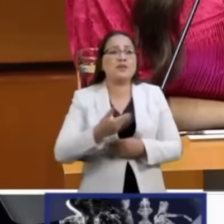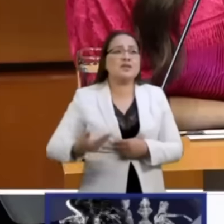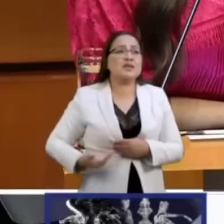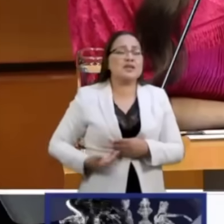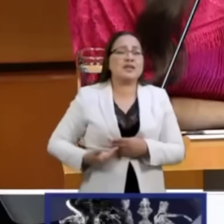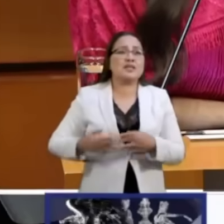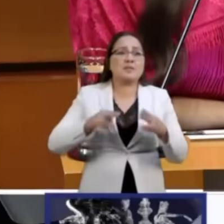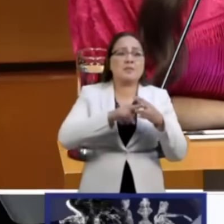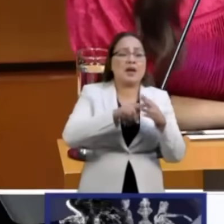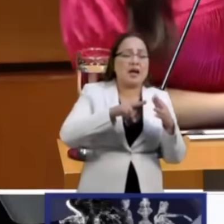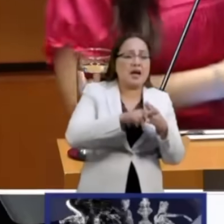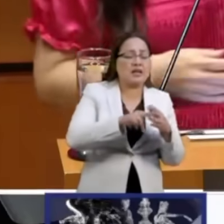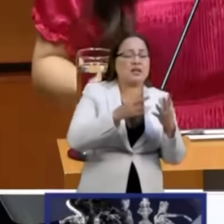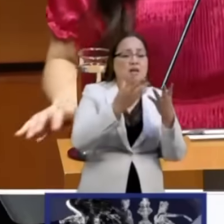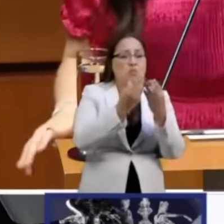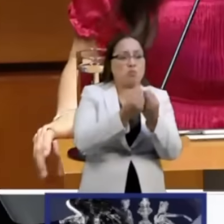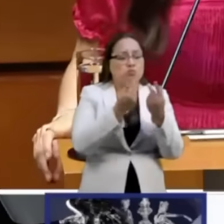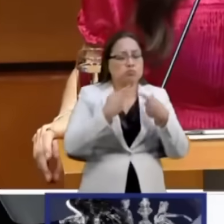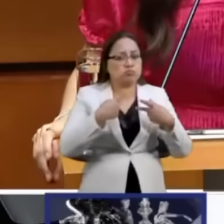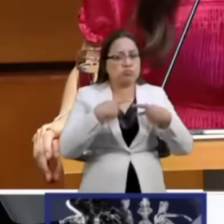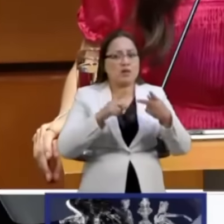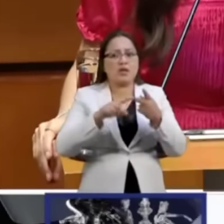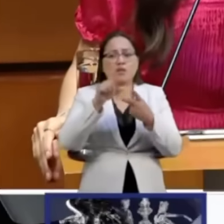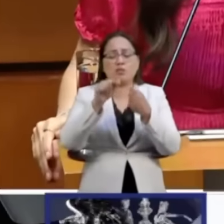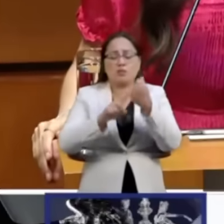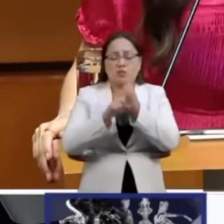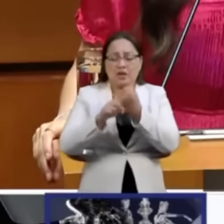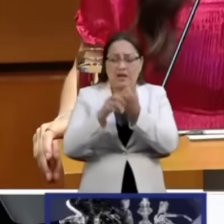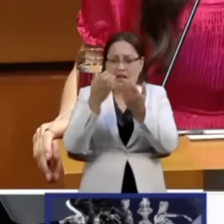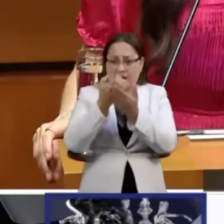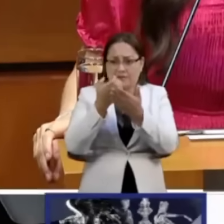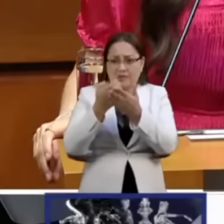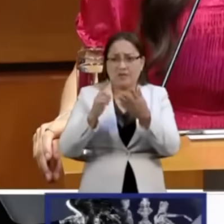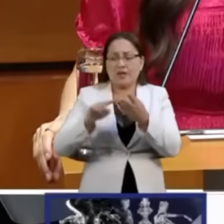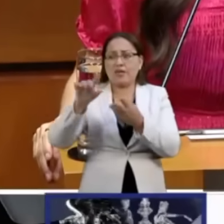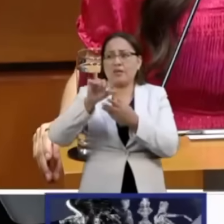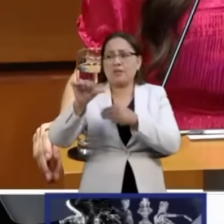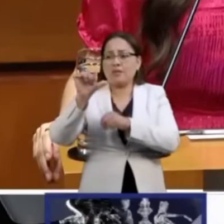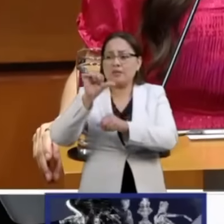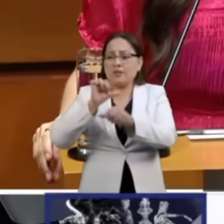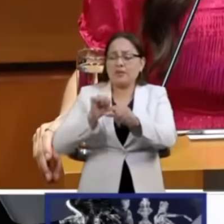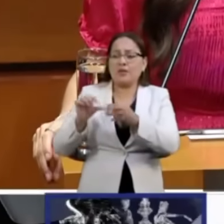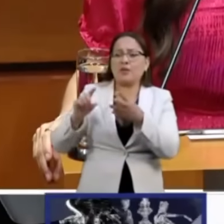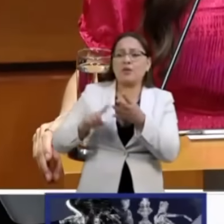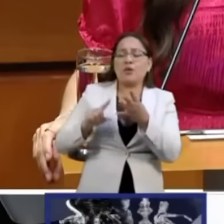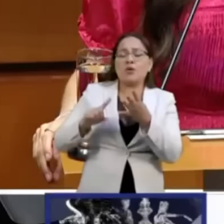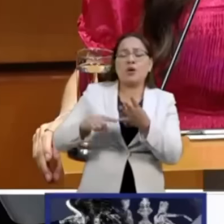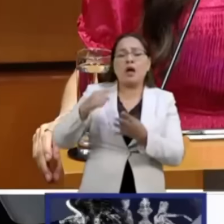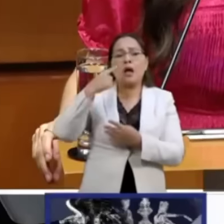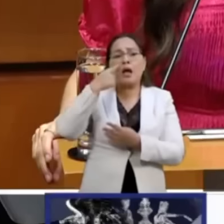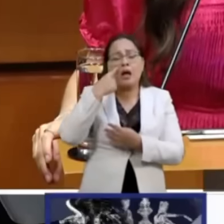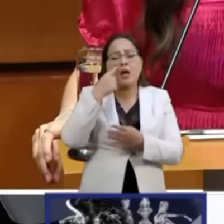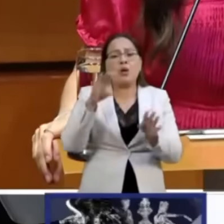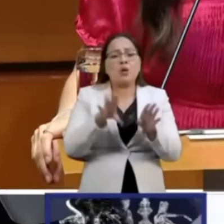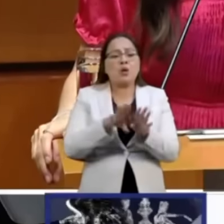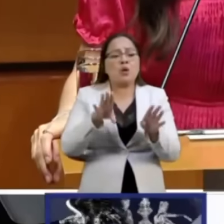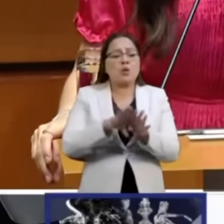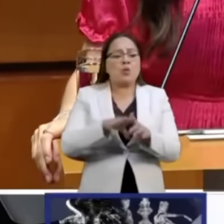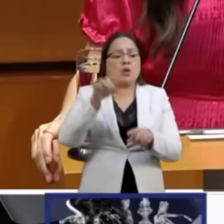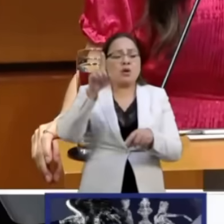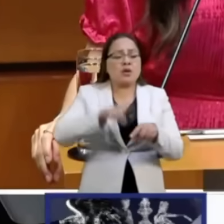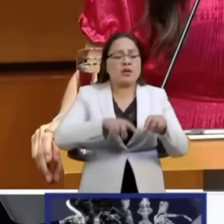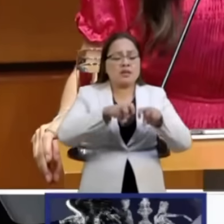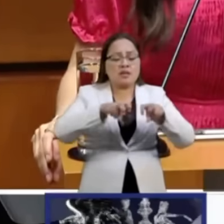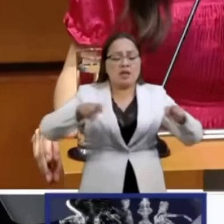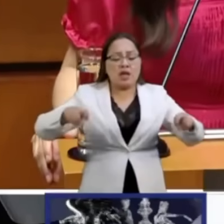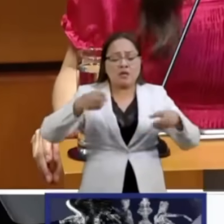de la crisis económica y del relevo y del manotazo de haber quitado a la Corte de la noche